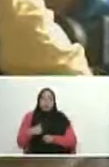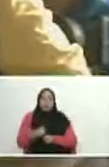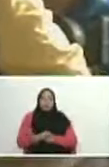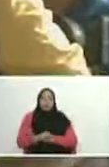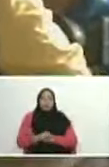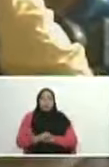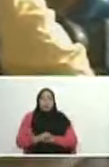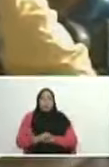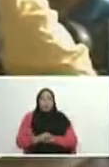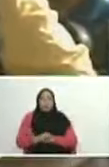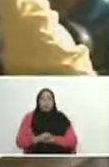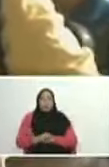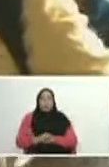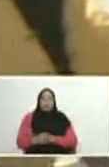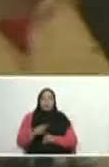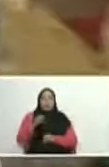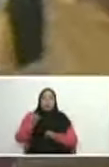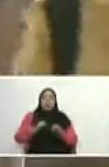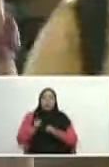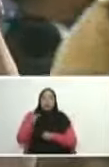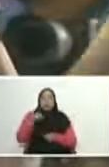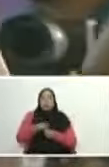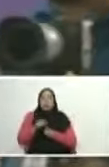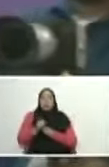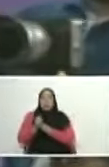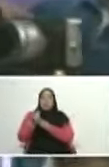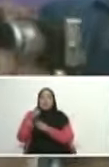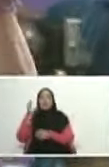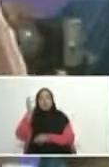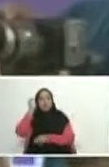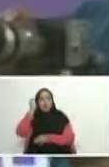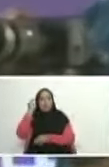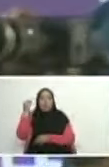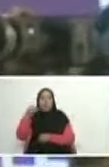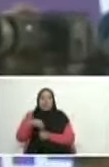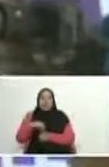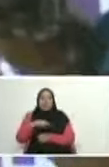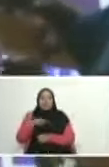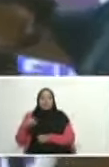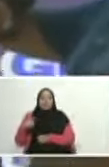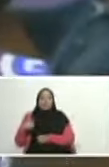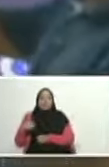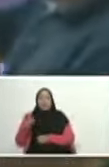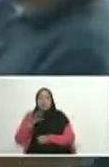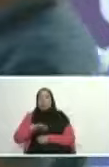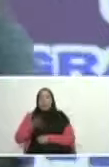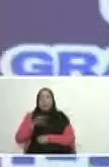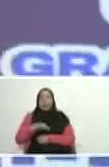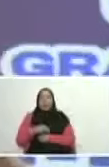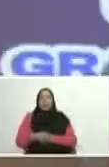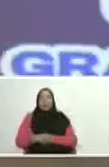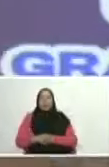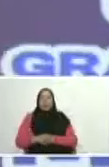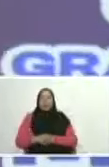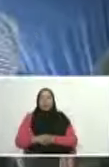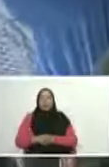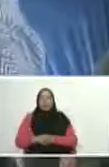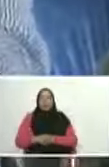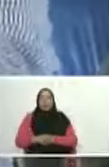de vanguardia, es de mujeres lideresas, es de mujeres sectoriales, es de movimientos sociales. Perdona, pero estaba ahorita